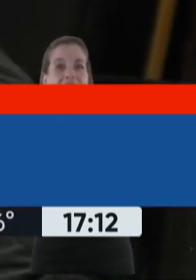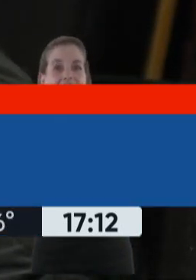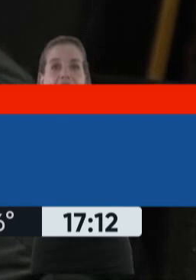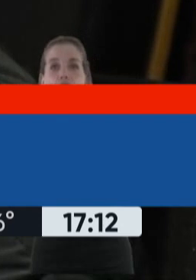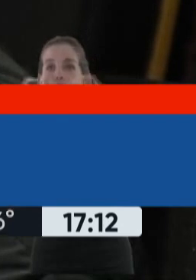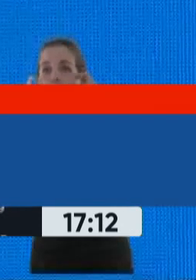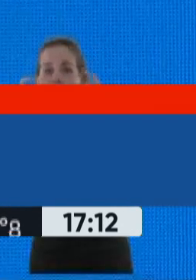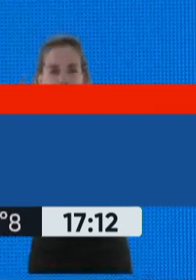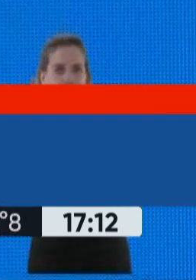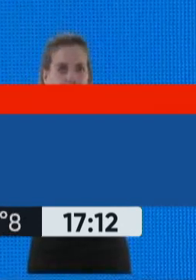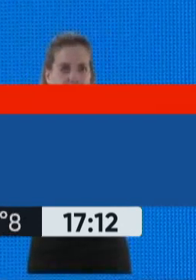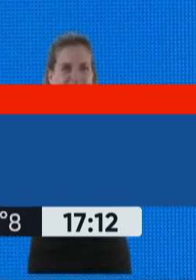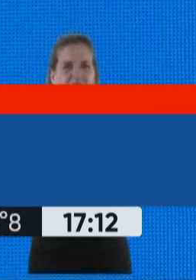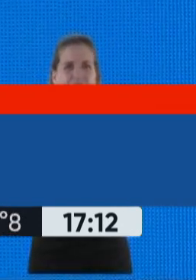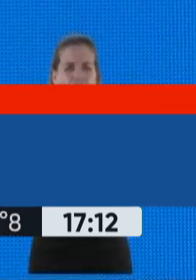Todos temimos.